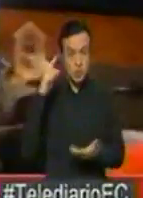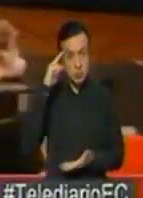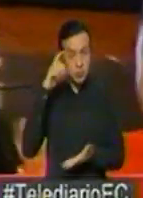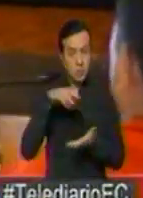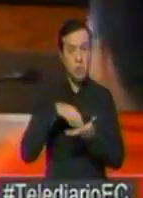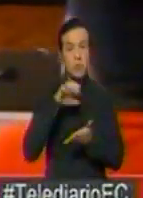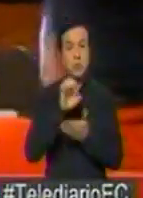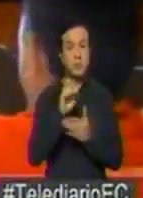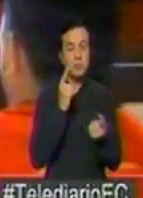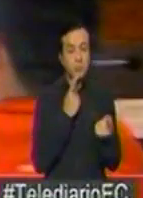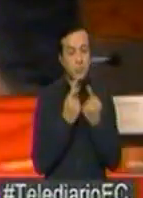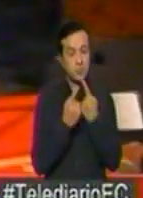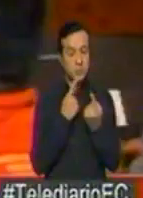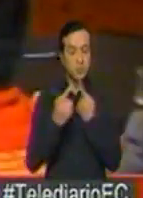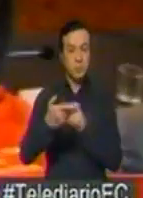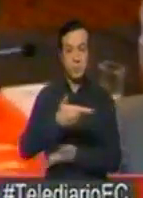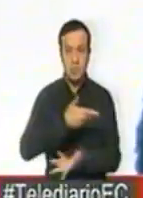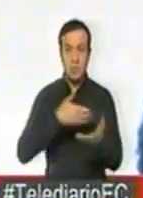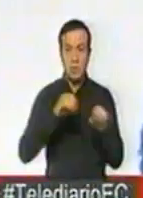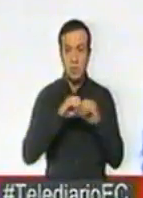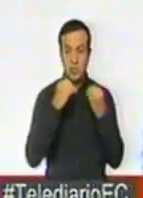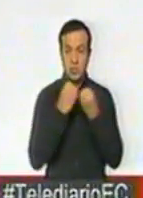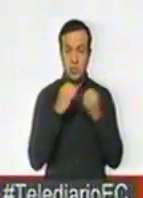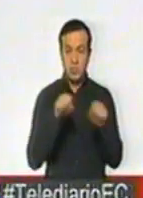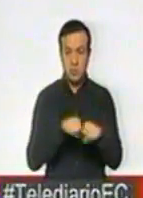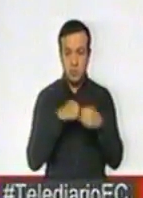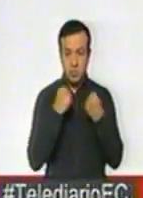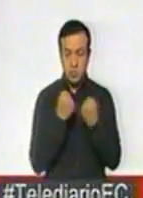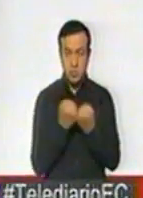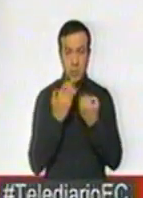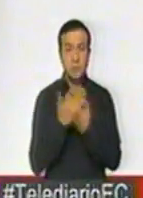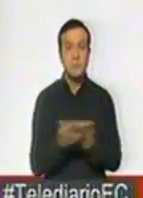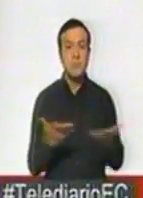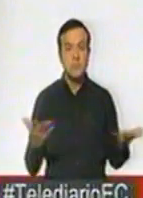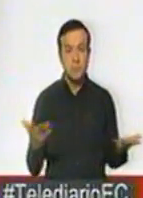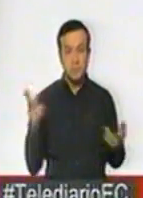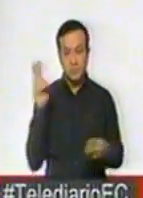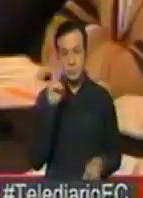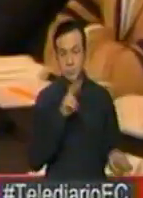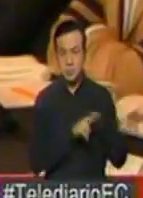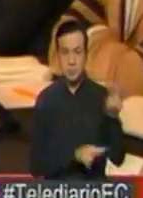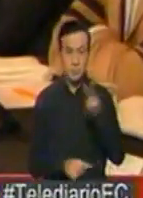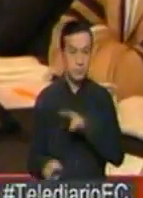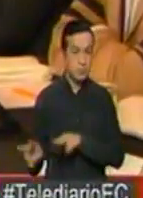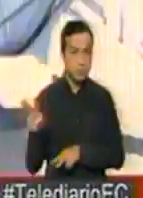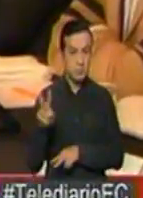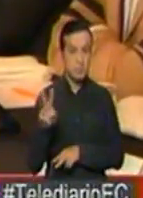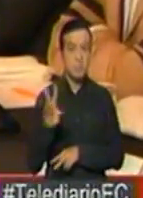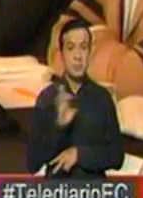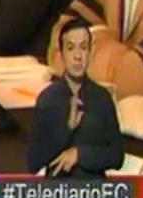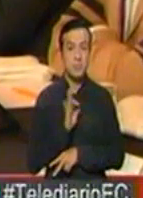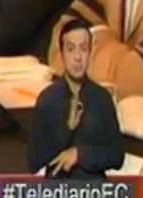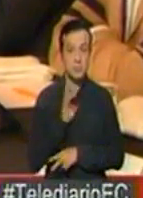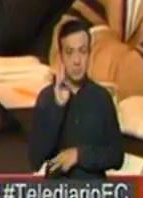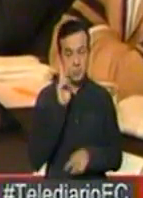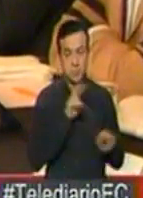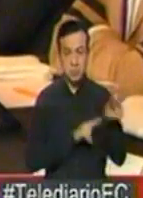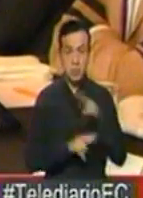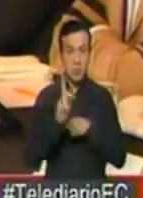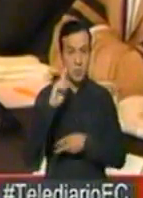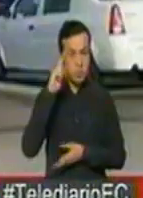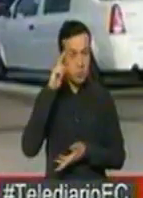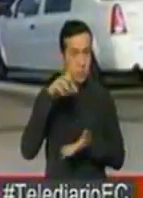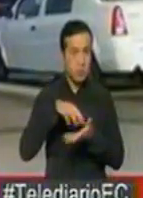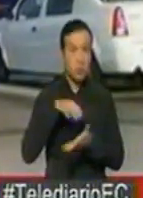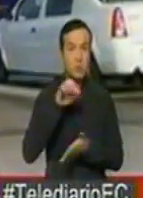se reunieron con representantes de organizaciones sociales y de la sociedad civil para analizar técnicamente los avances que se tiene por parte del Gobierno